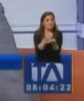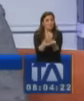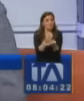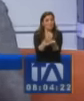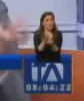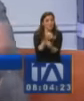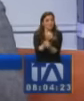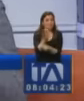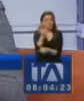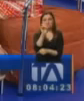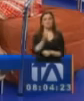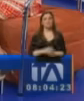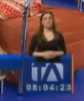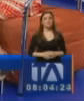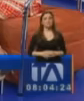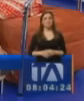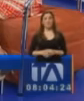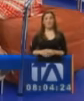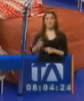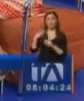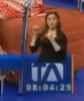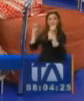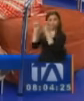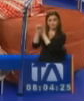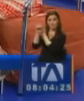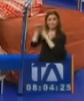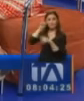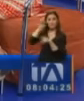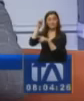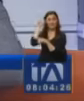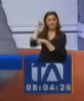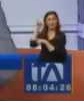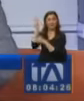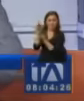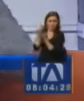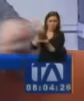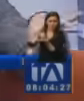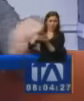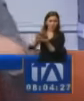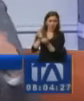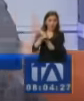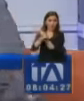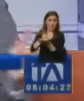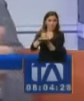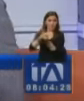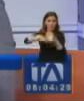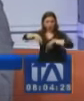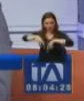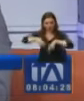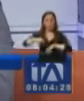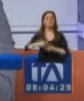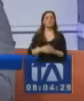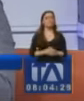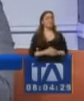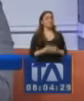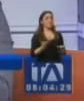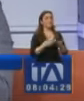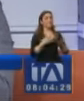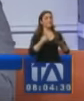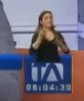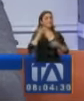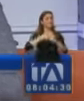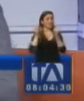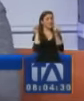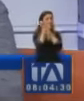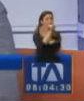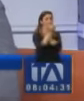De mandarles a otros sectores. Quito Cables es justamente esa idea. Entonces, lo que hace Quito Cables es expandir, como lo hacían los alimentadores con el trole. Exacto.